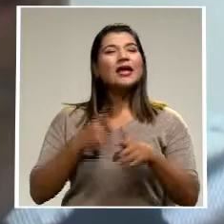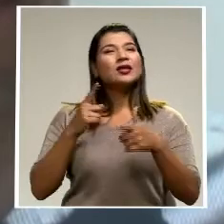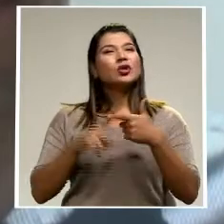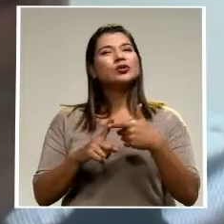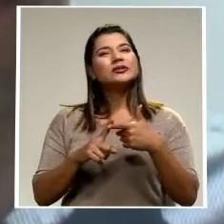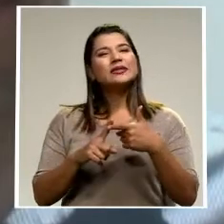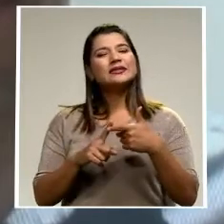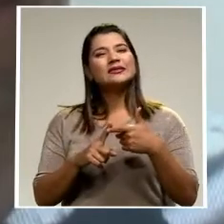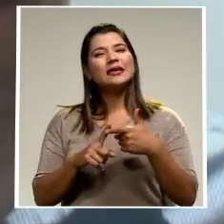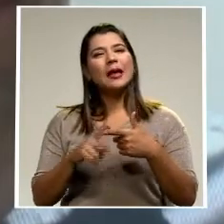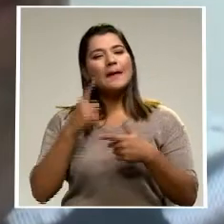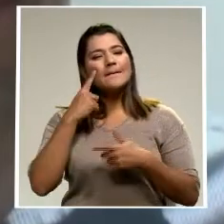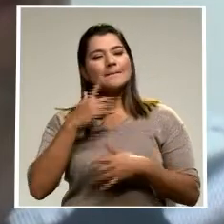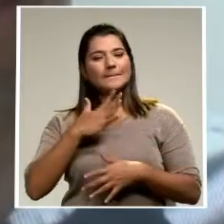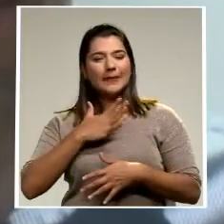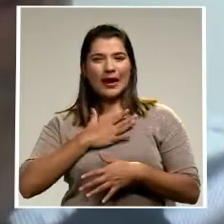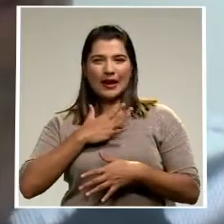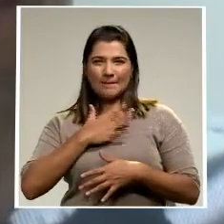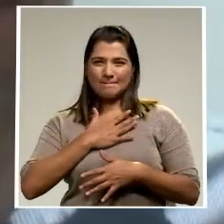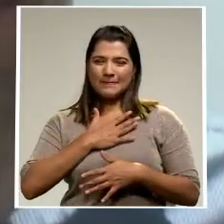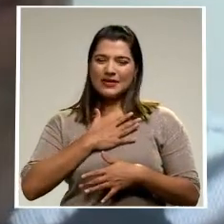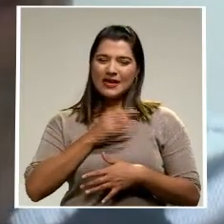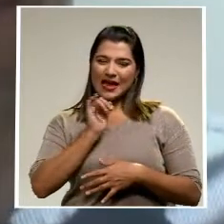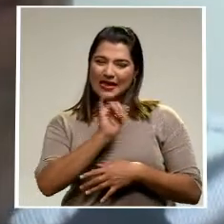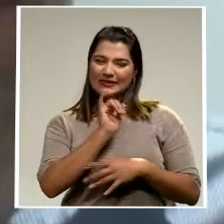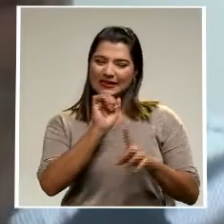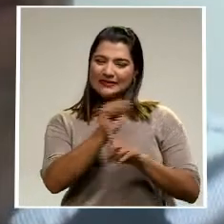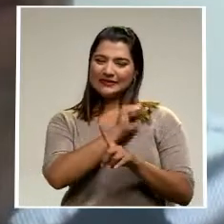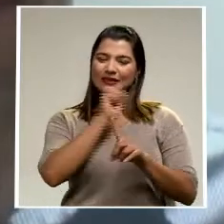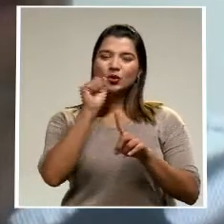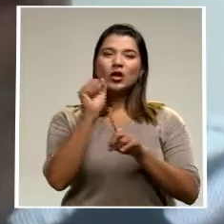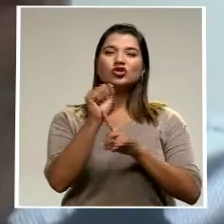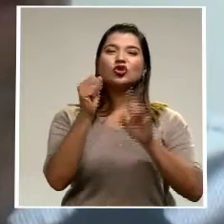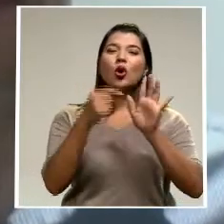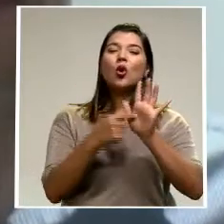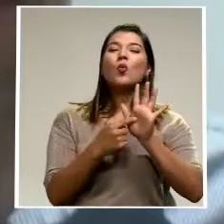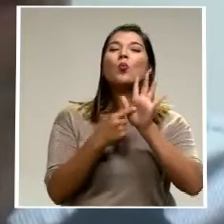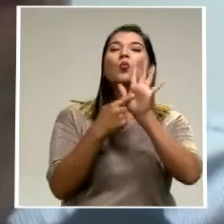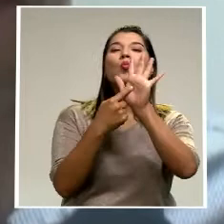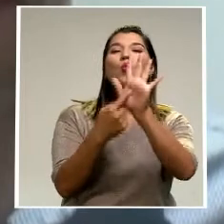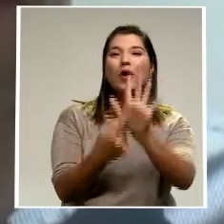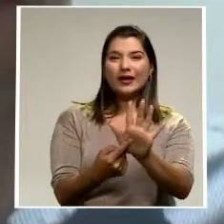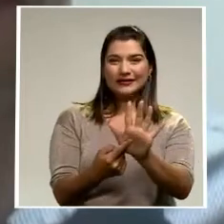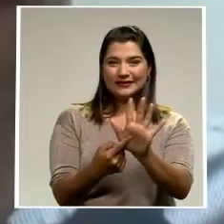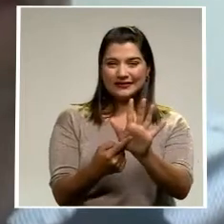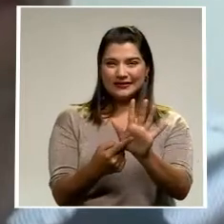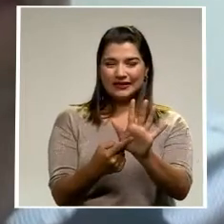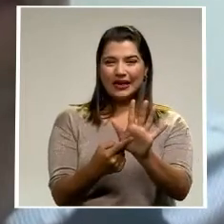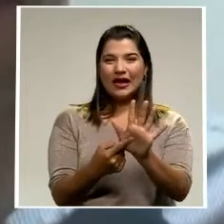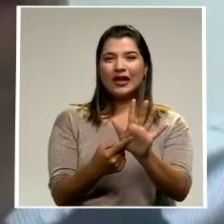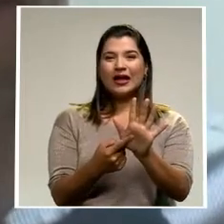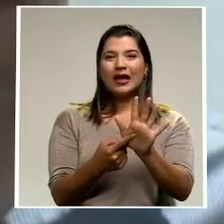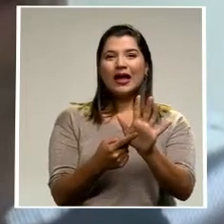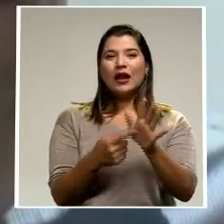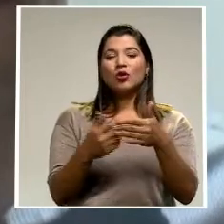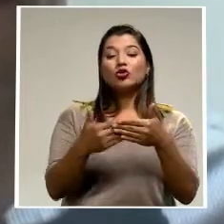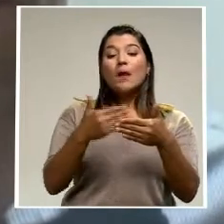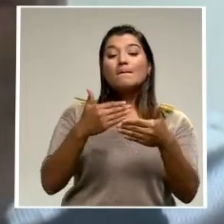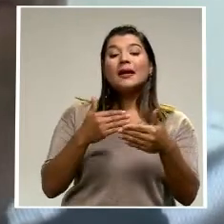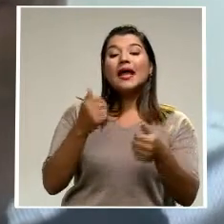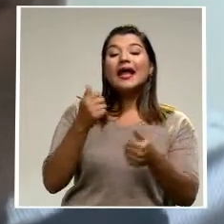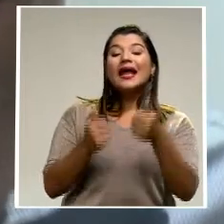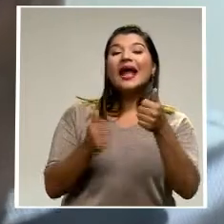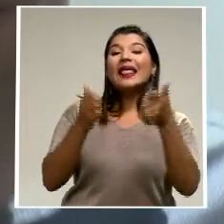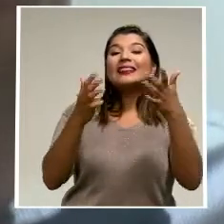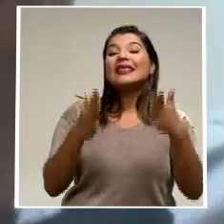episodio para mí pone en evidencia la simetría de las precandidaturas que ya existen